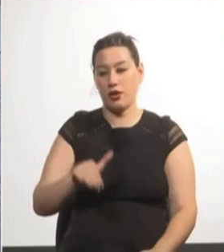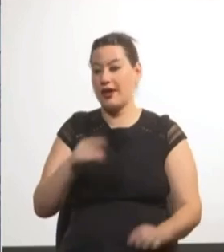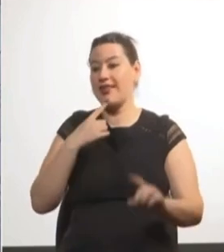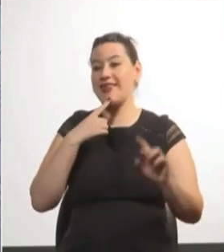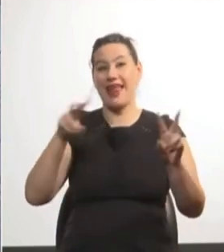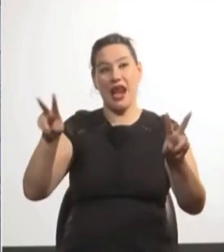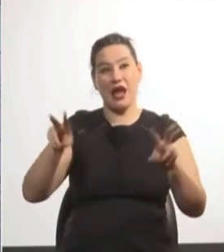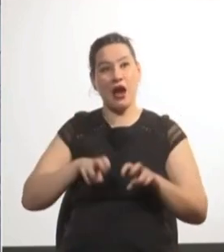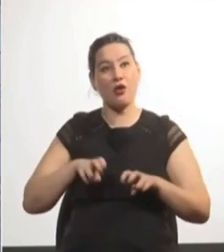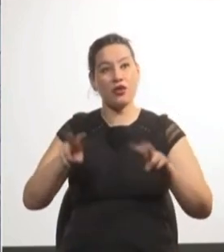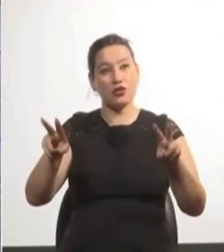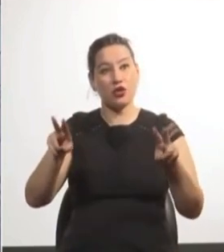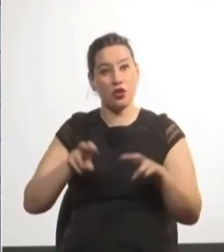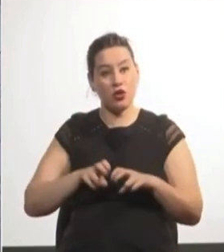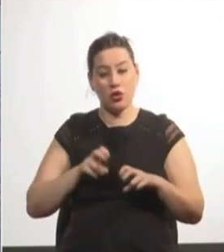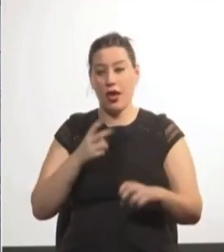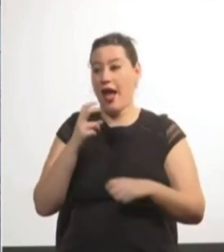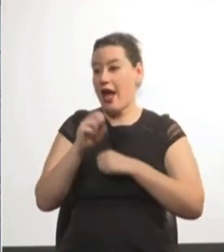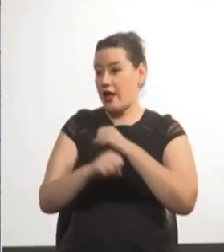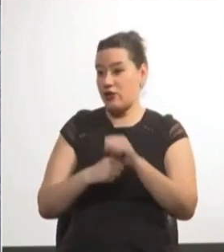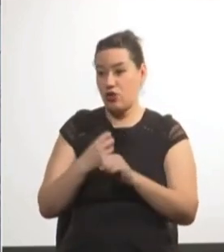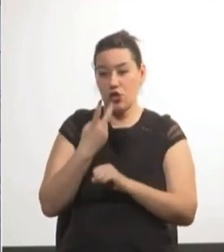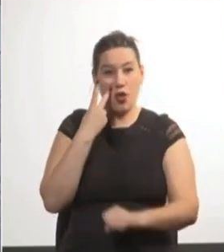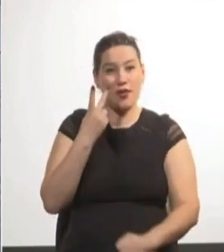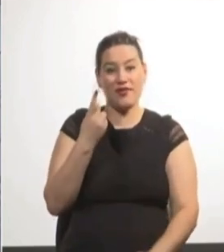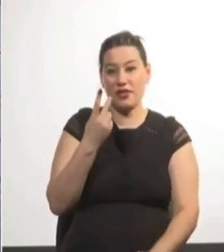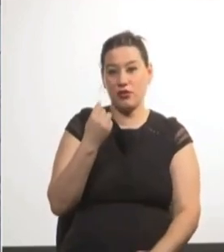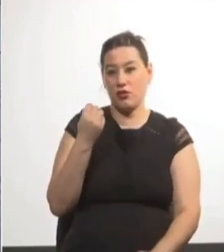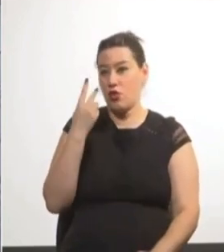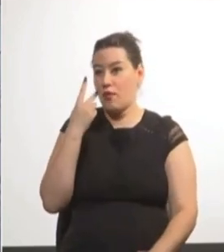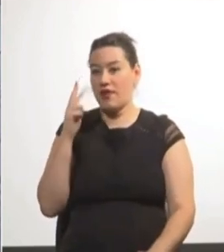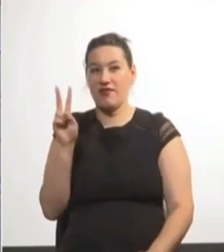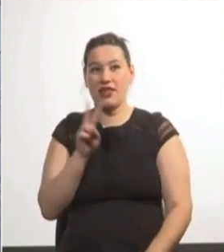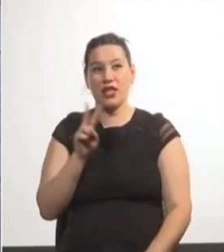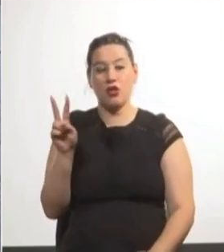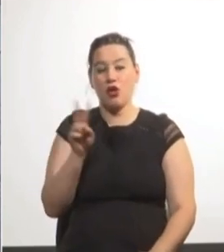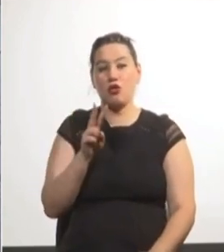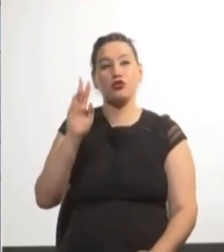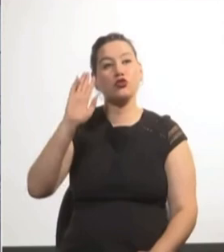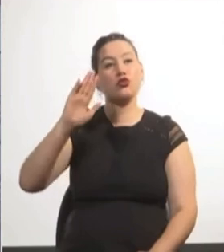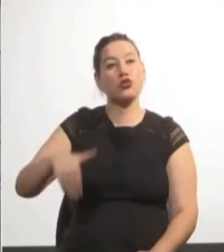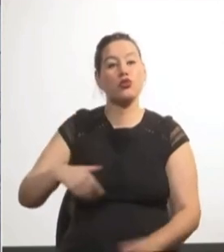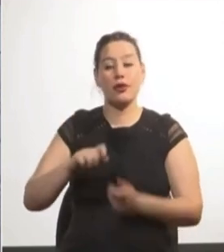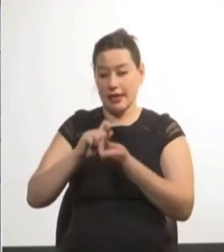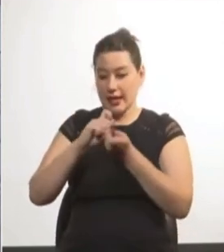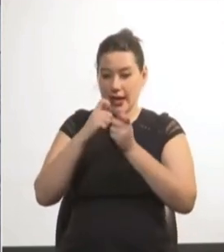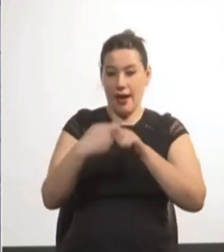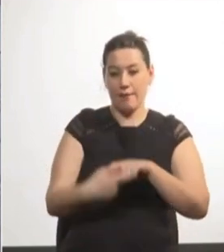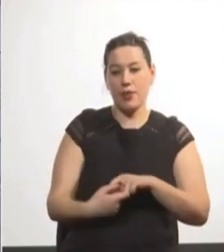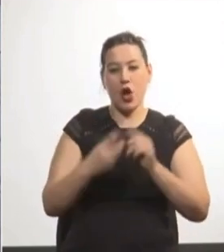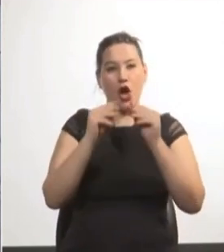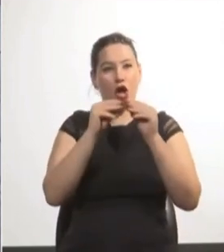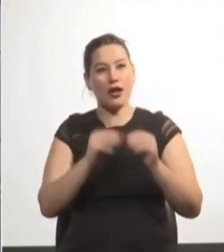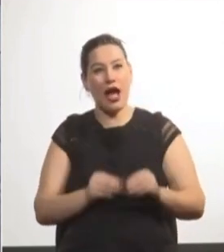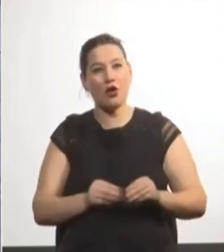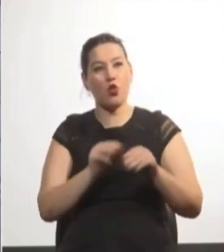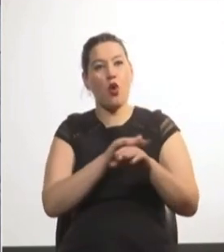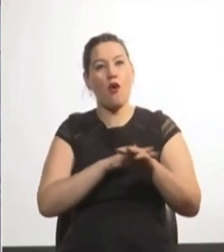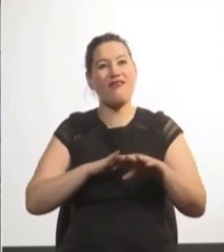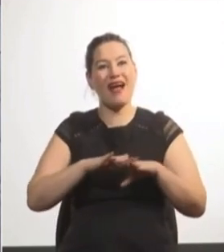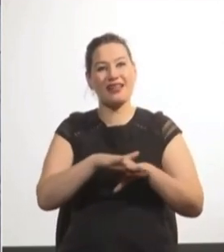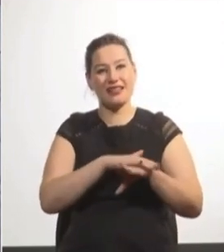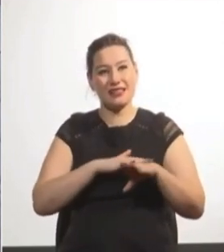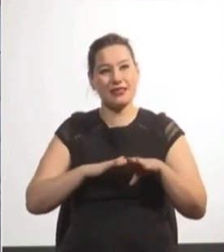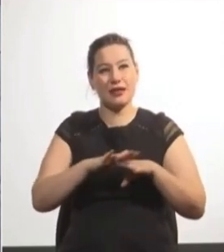recaudación en el 21 y 22 tienen que ver con el cambio de cálculo, de la base de